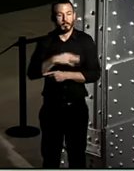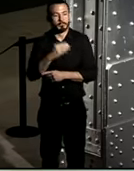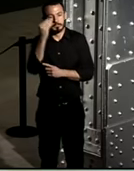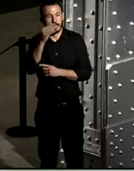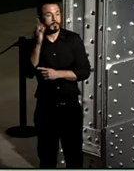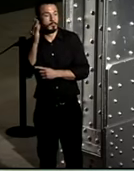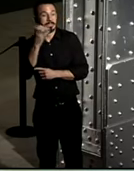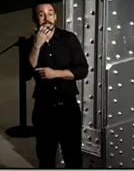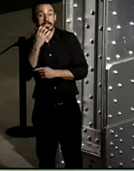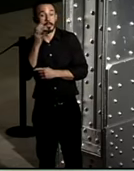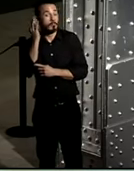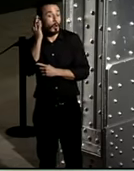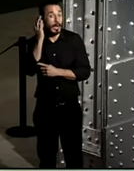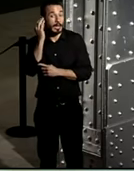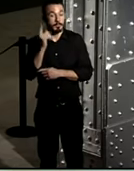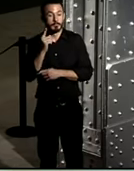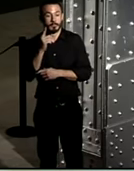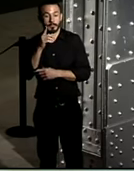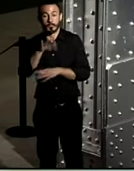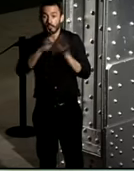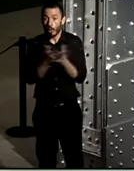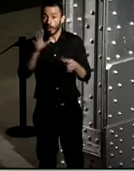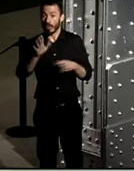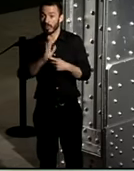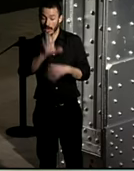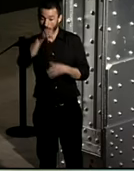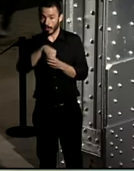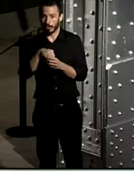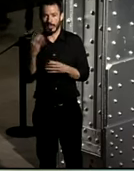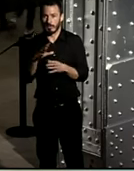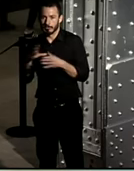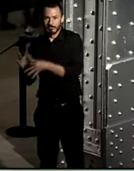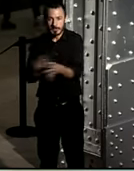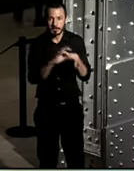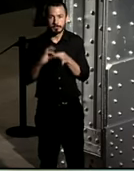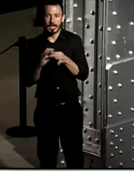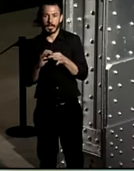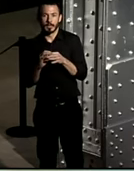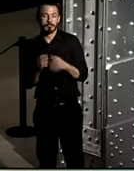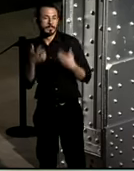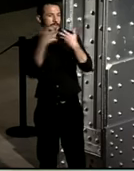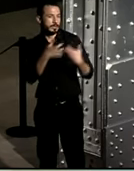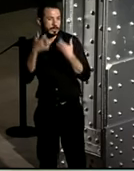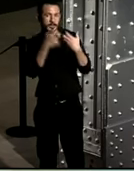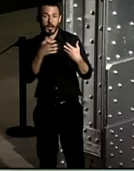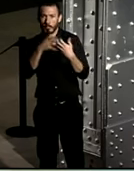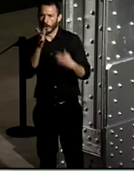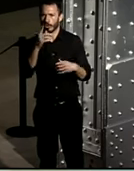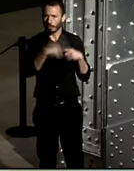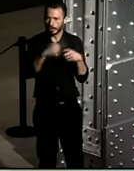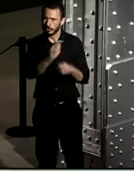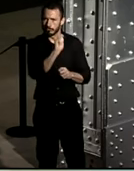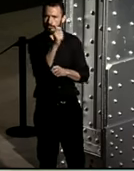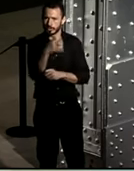cine y necesitan unirse para reivindicar ciertas cosas que les son un poquito más difíciles de conseguir que a los hombres, por ejemplo. Eso sí, o sea,